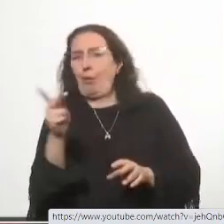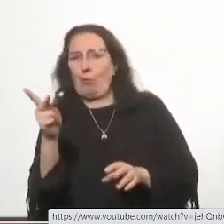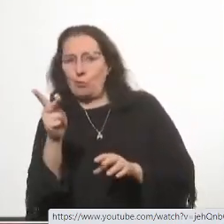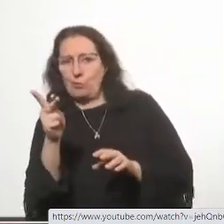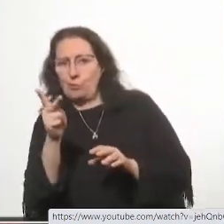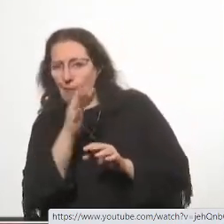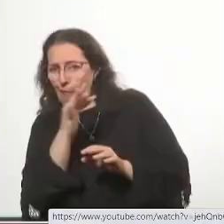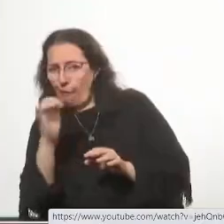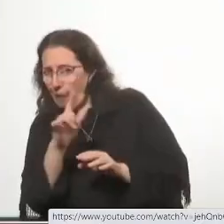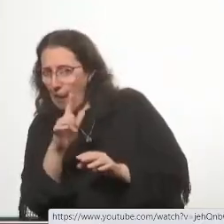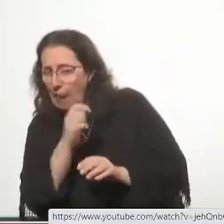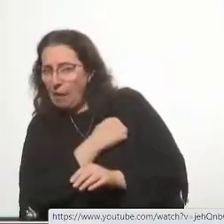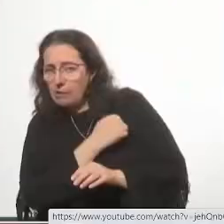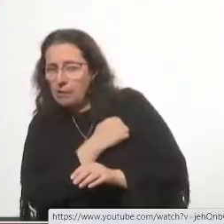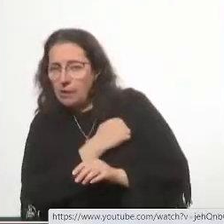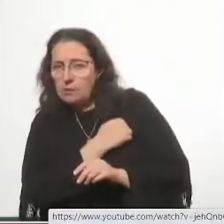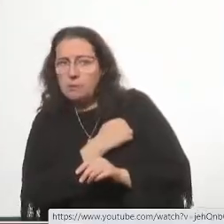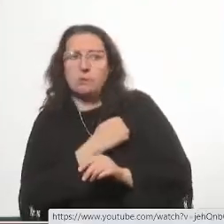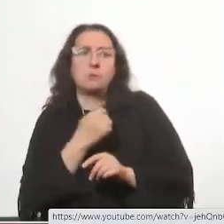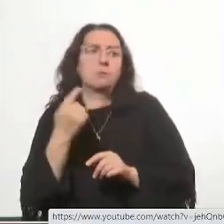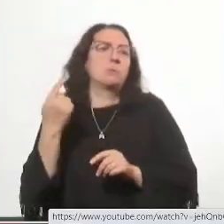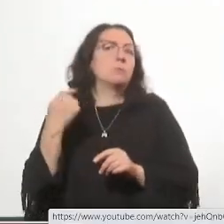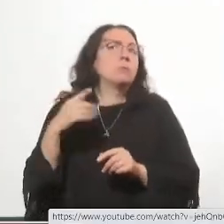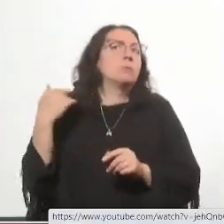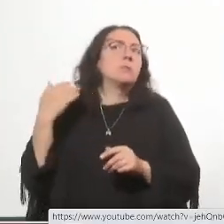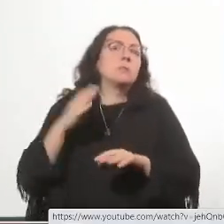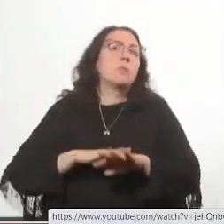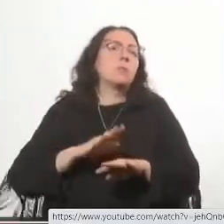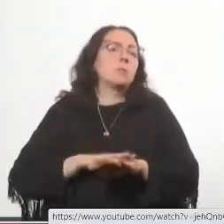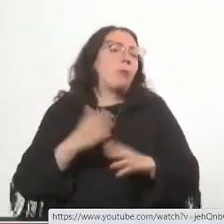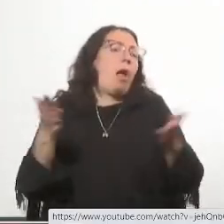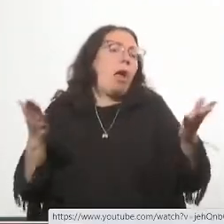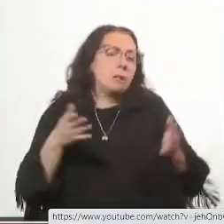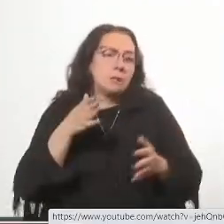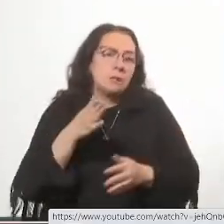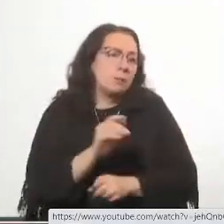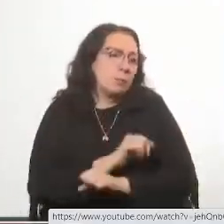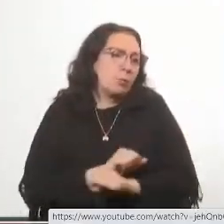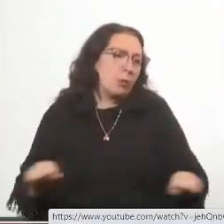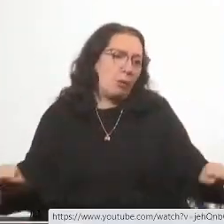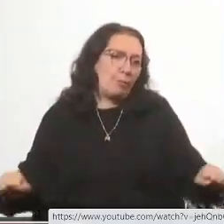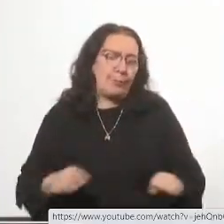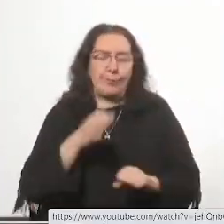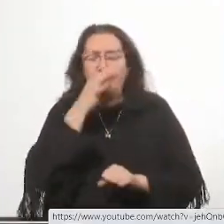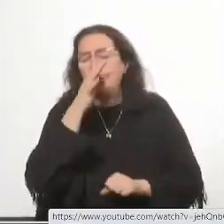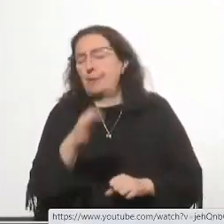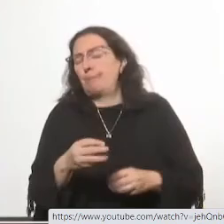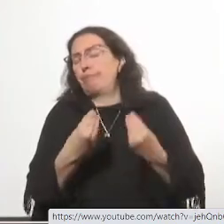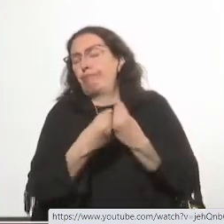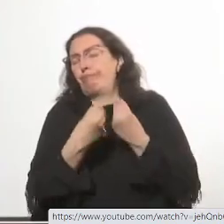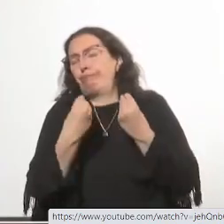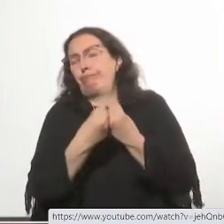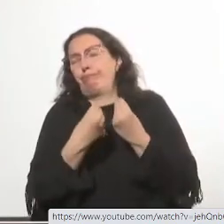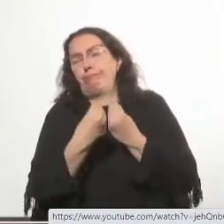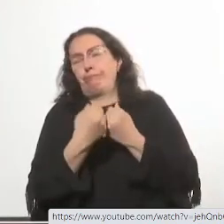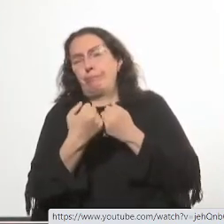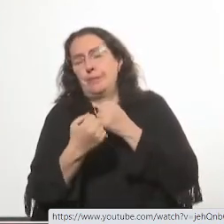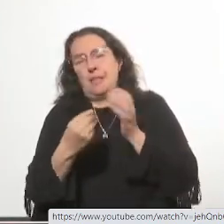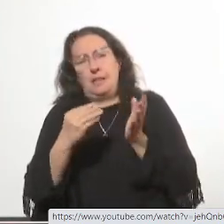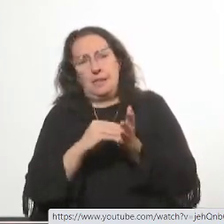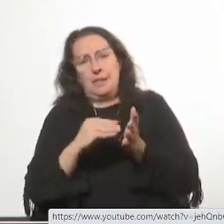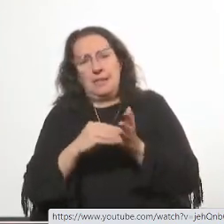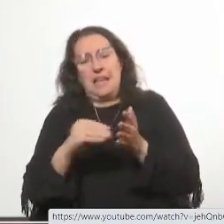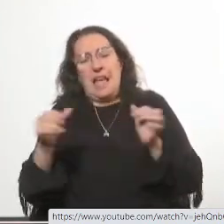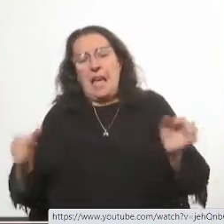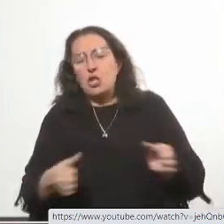fieles a Artigas en aquel momento? Y bueno, y así podríamos citar década tras década hechos históricos